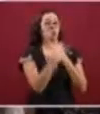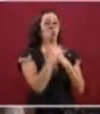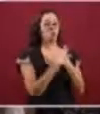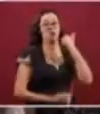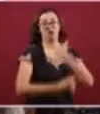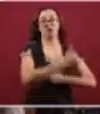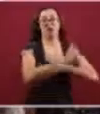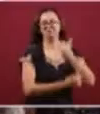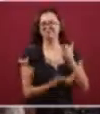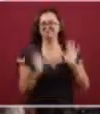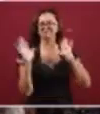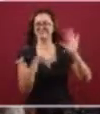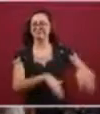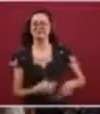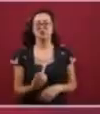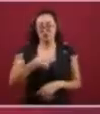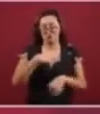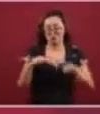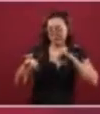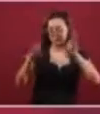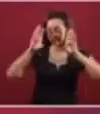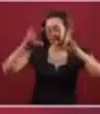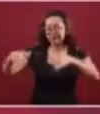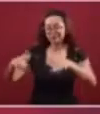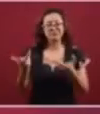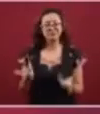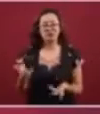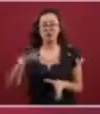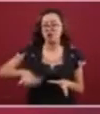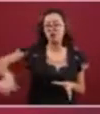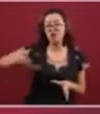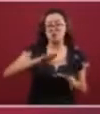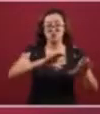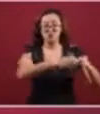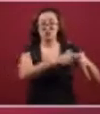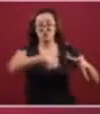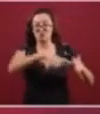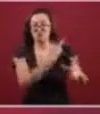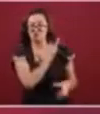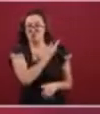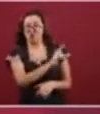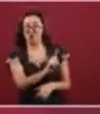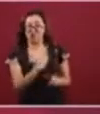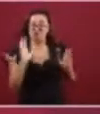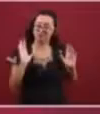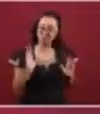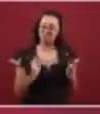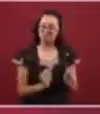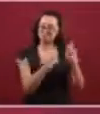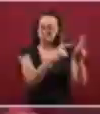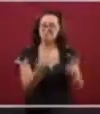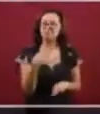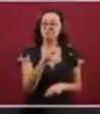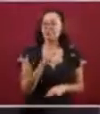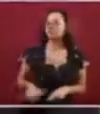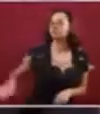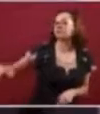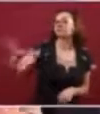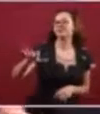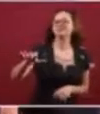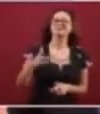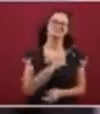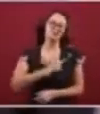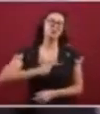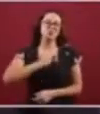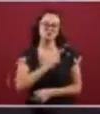nuestro trabajo. Y obviamente hay un sector de la población que no le gusta. Pero hay otro sector que le encanta